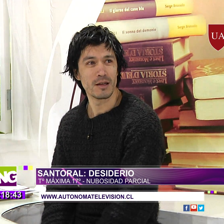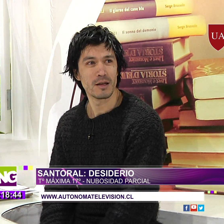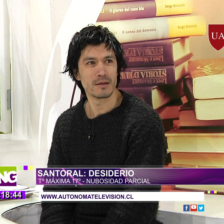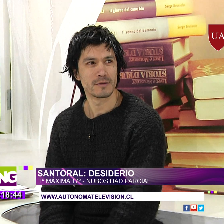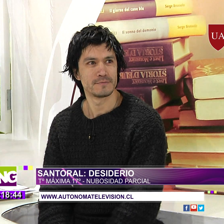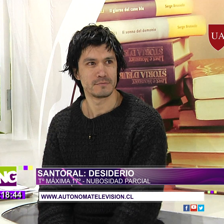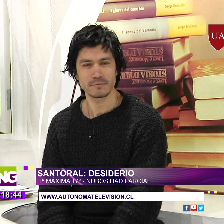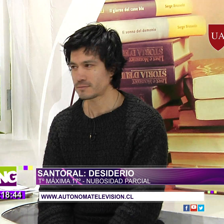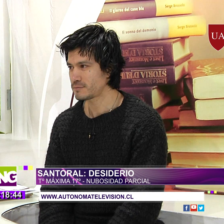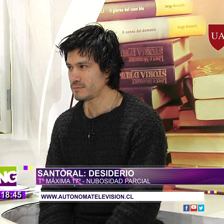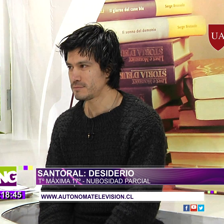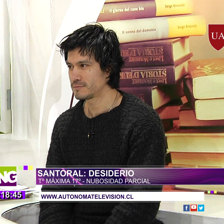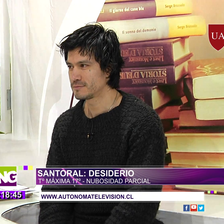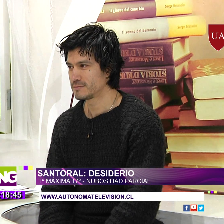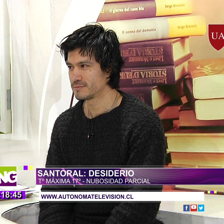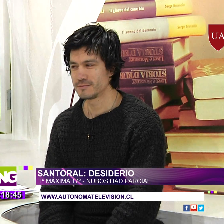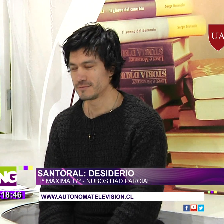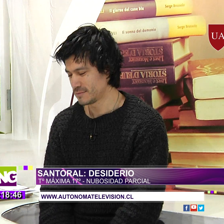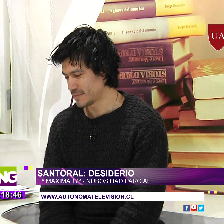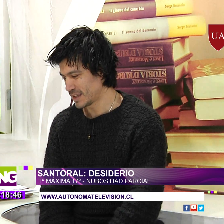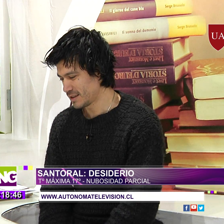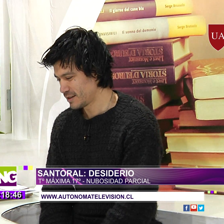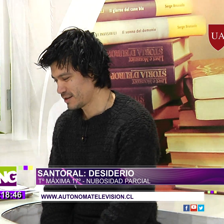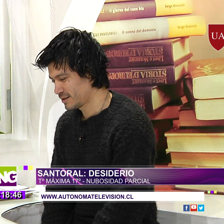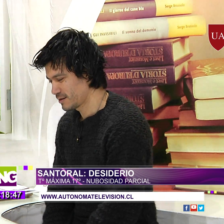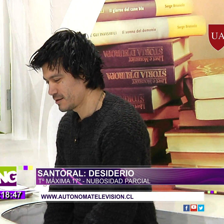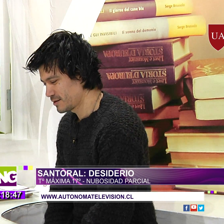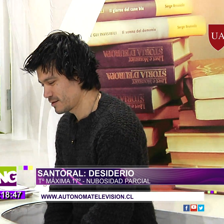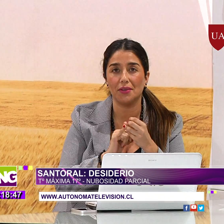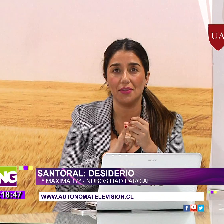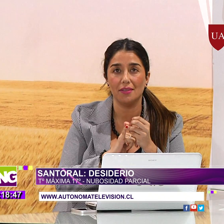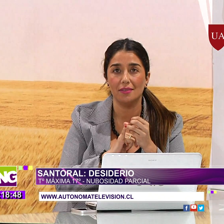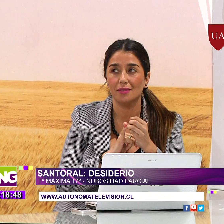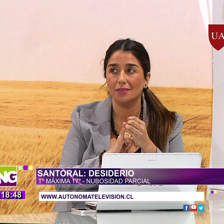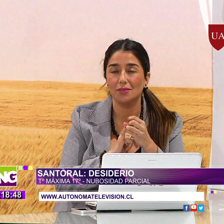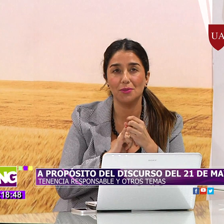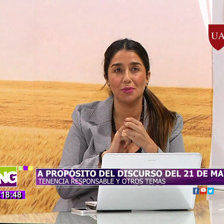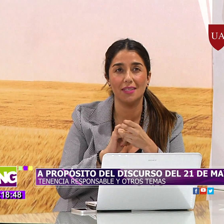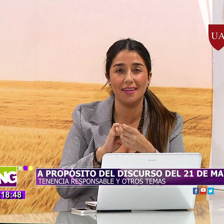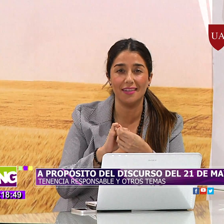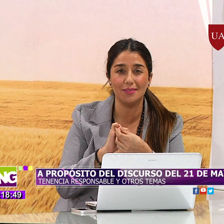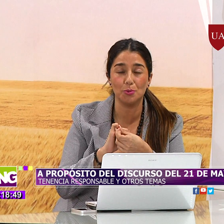aparece por ahí. Señor director, ¿qué videíto me está pidiendo Hardy